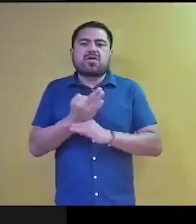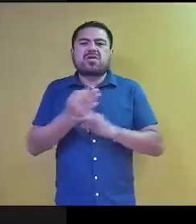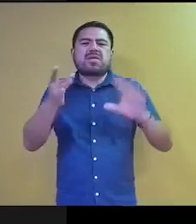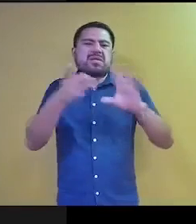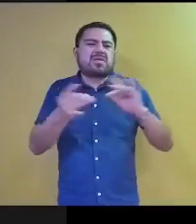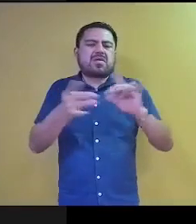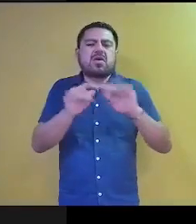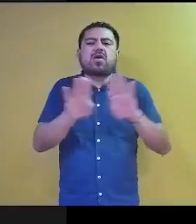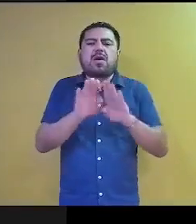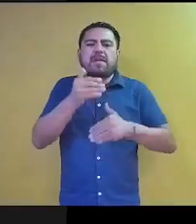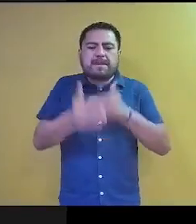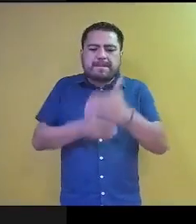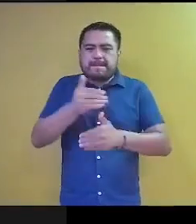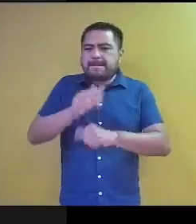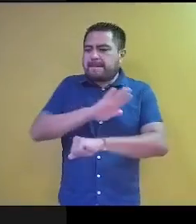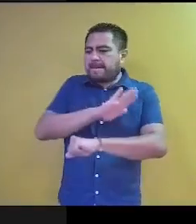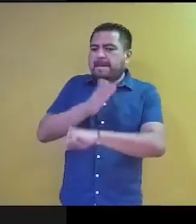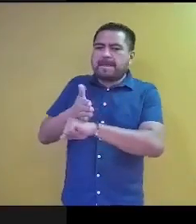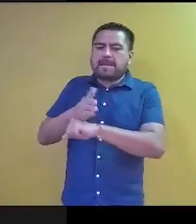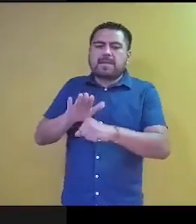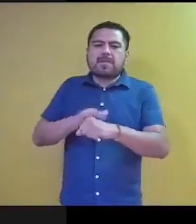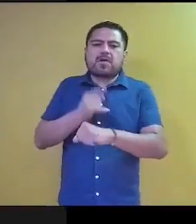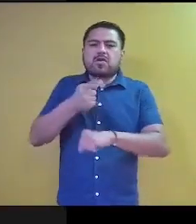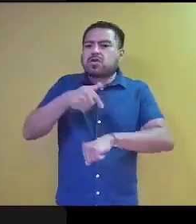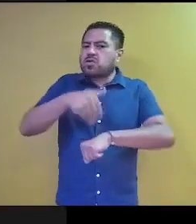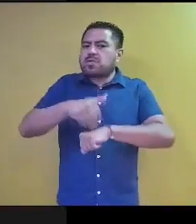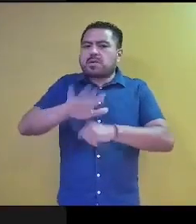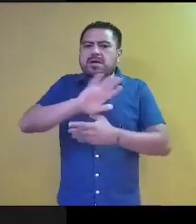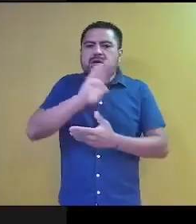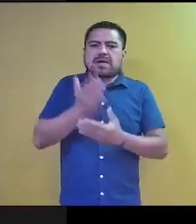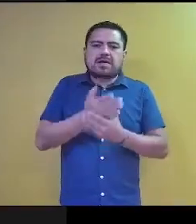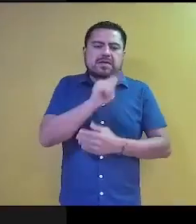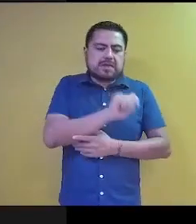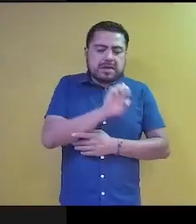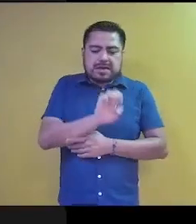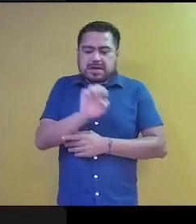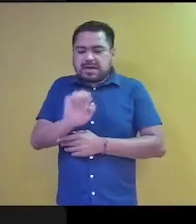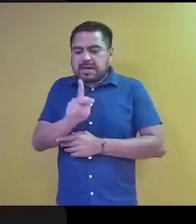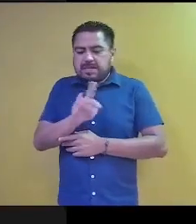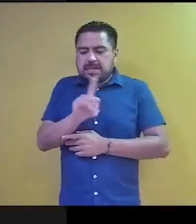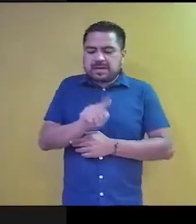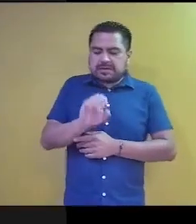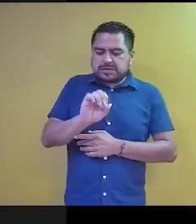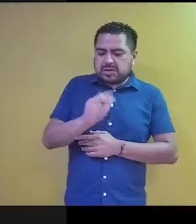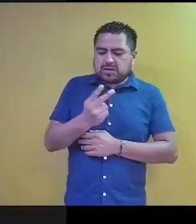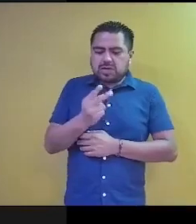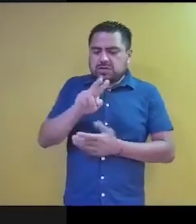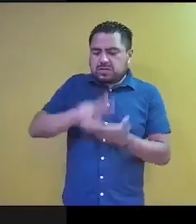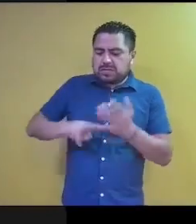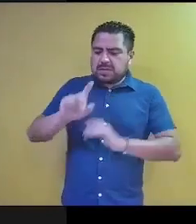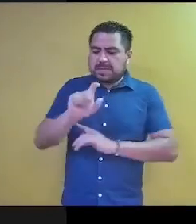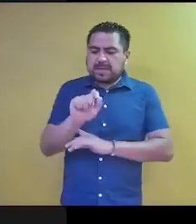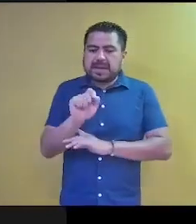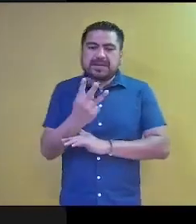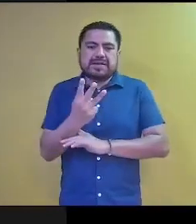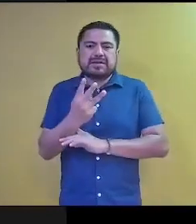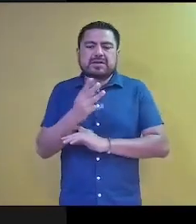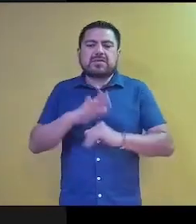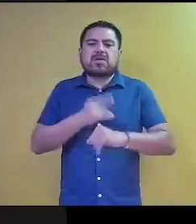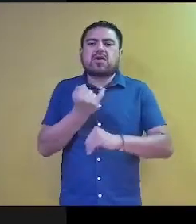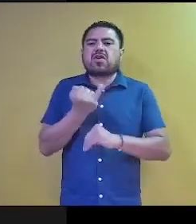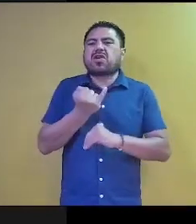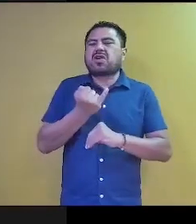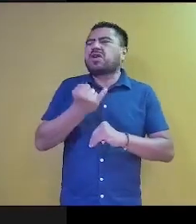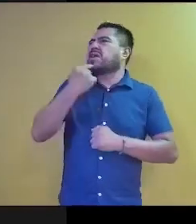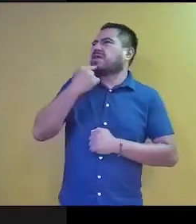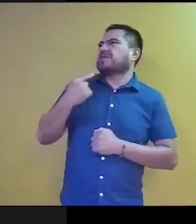al procedimiento especial sancionador identificado con el número de expediente TE, diagonal PES, diagonal 2, diagonal 2023, integrado con motivo de la